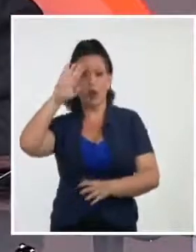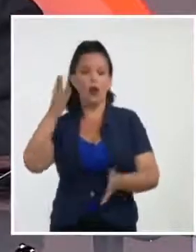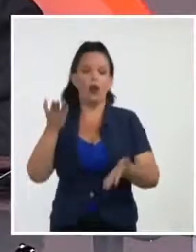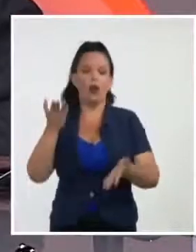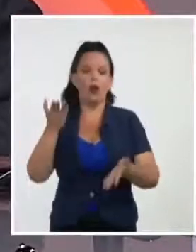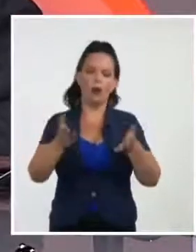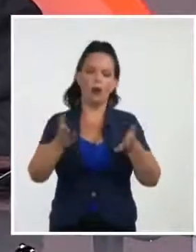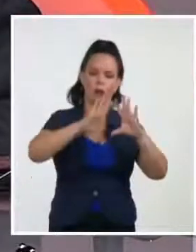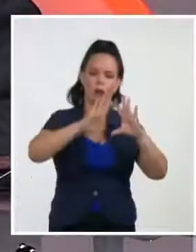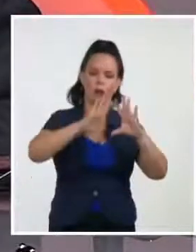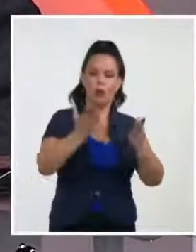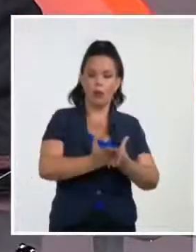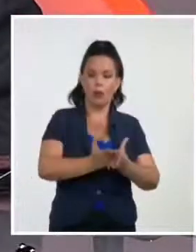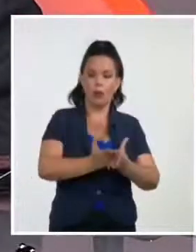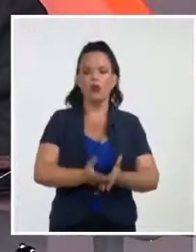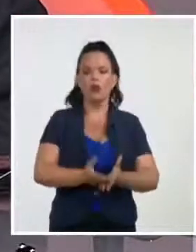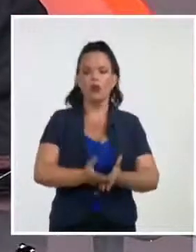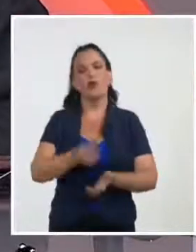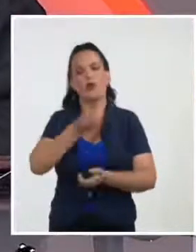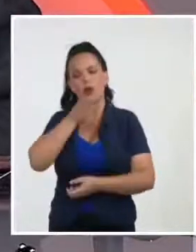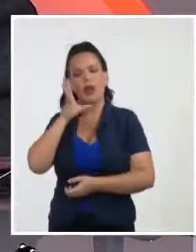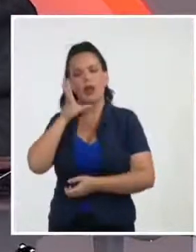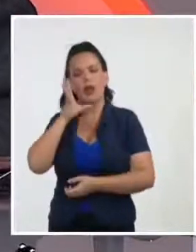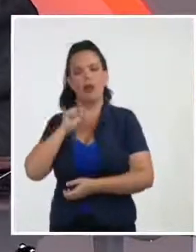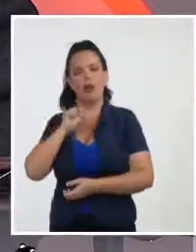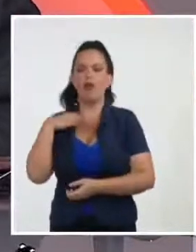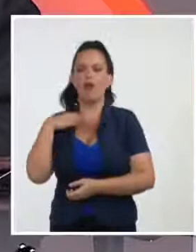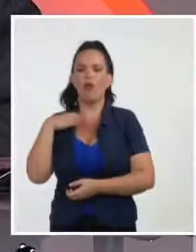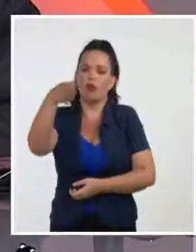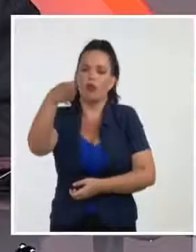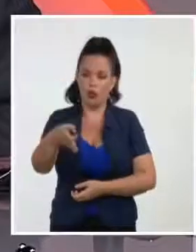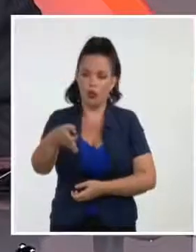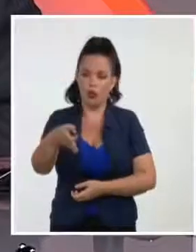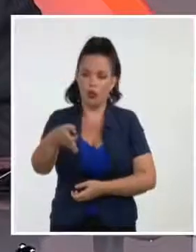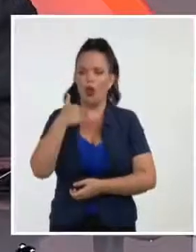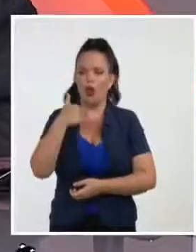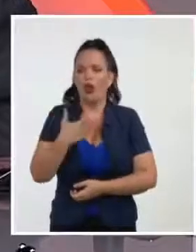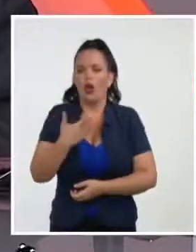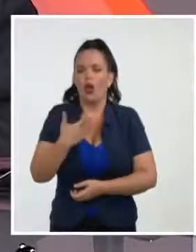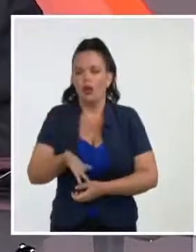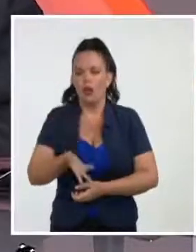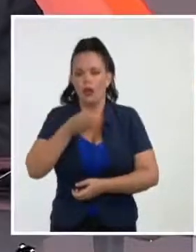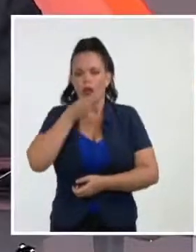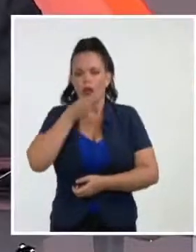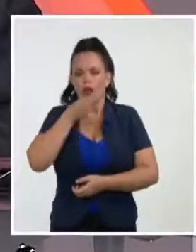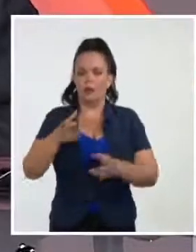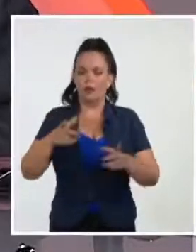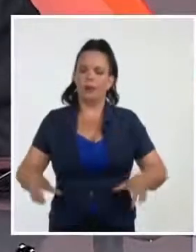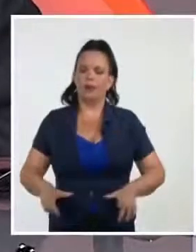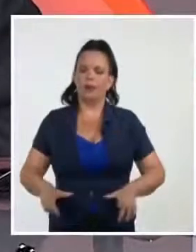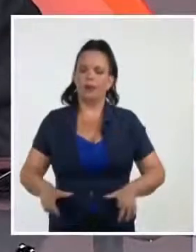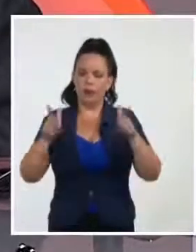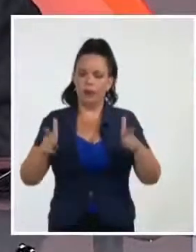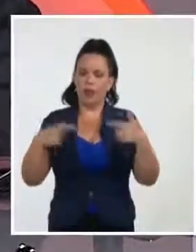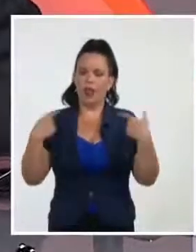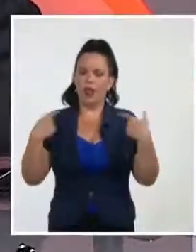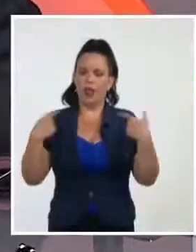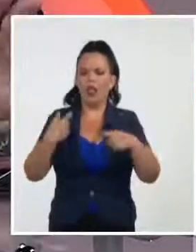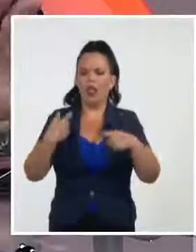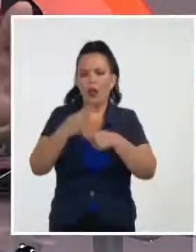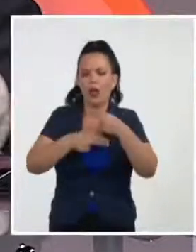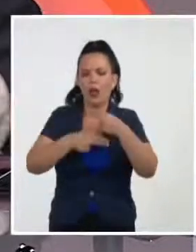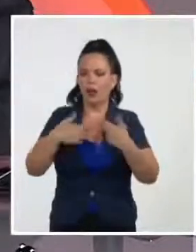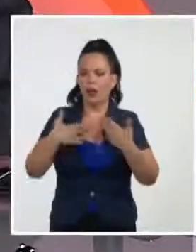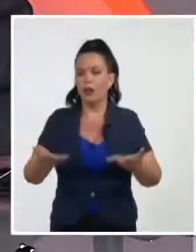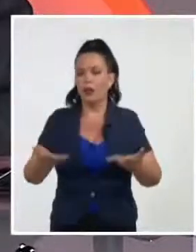también mirar hacia qué podrá pasar en las próximas semanas en medio de tan complejo panorama y cómo debemos actuar en varios